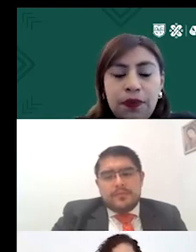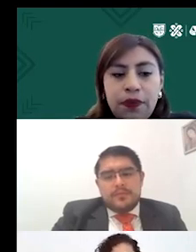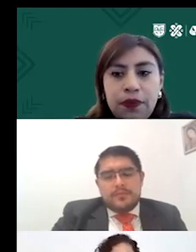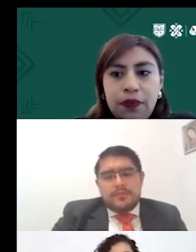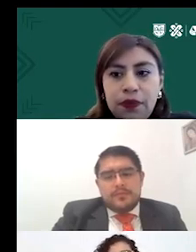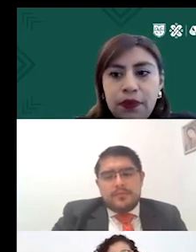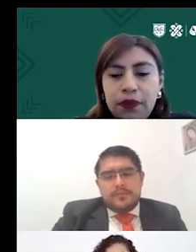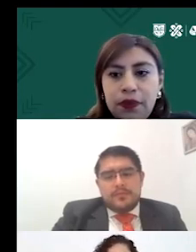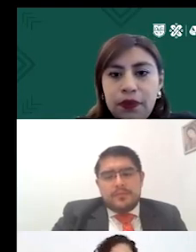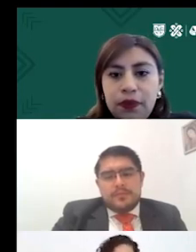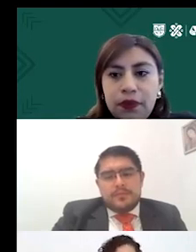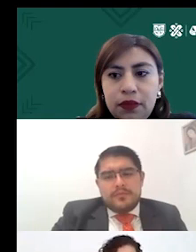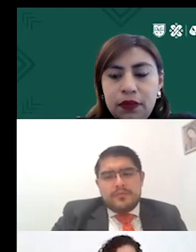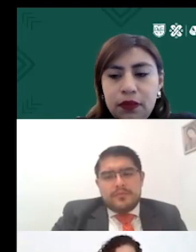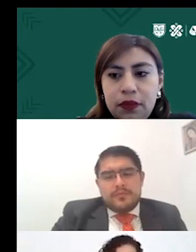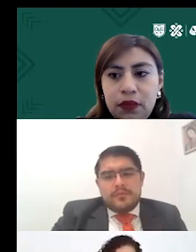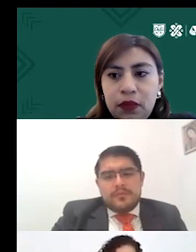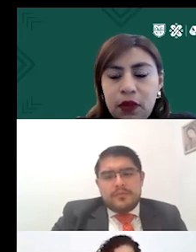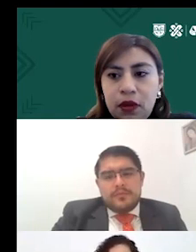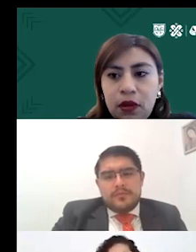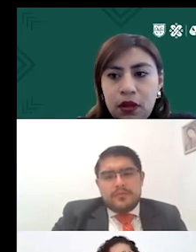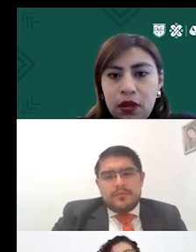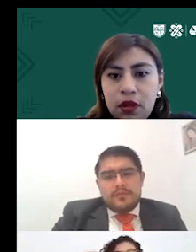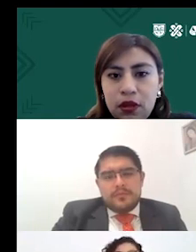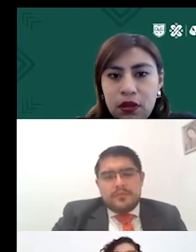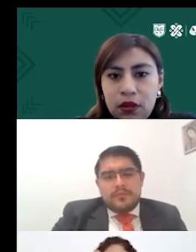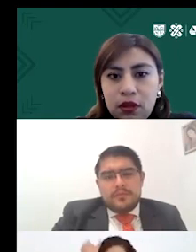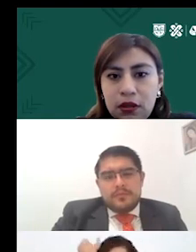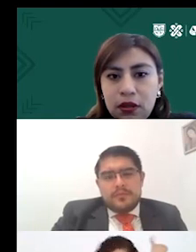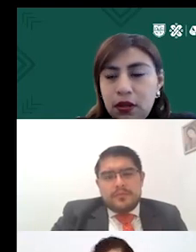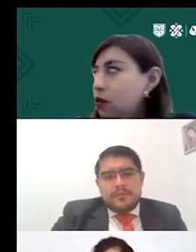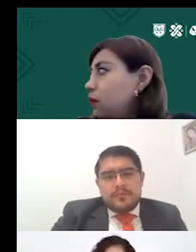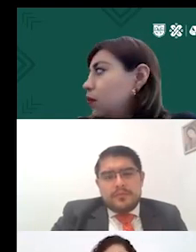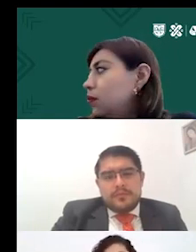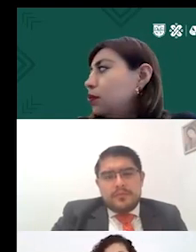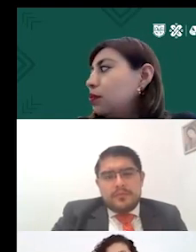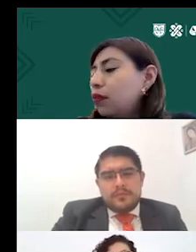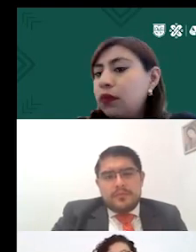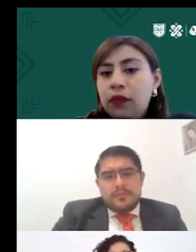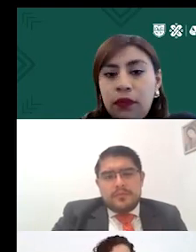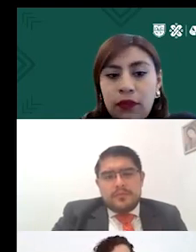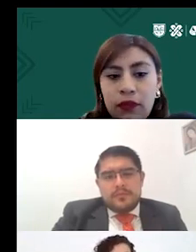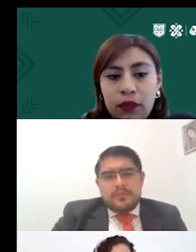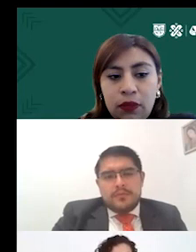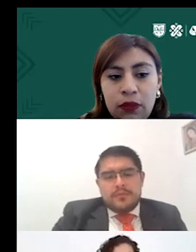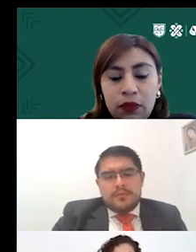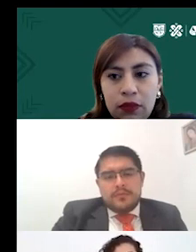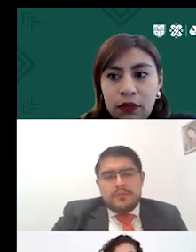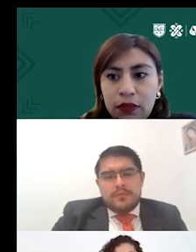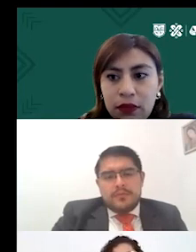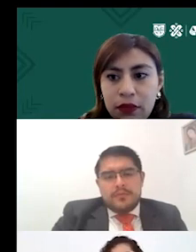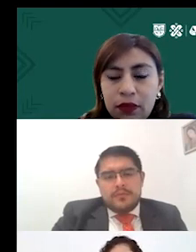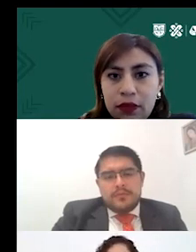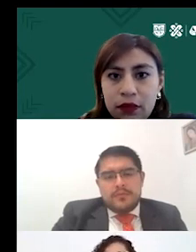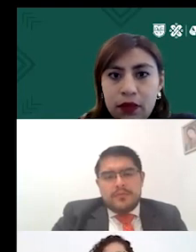los requisitos mínimos. Pueden extenderse y ser creativos en todo lo que ustedes quieran, siempre y cuando no vayan en contra de las normas protectoras del salario y